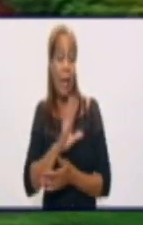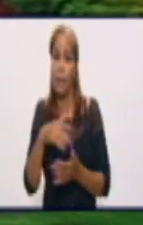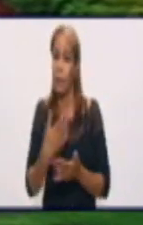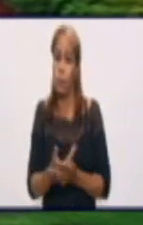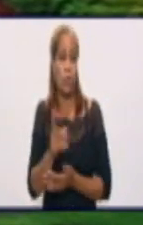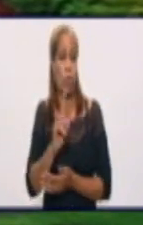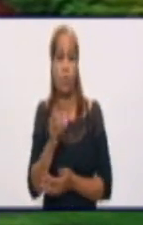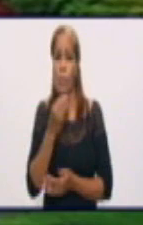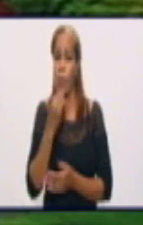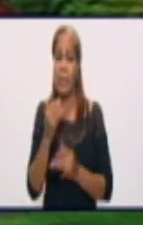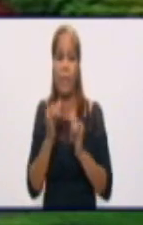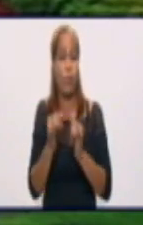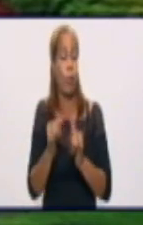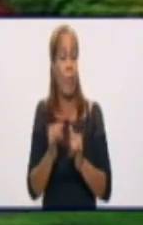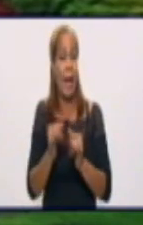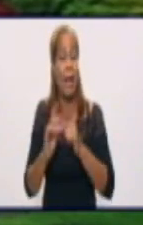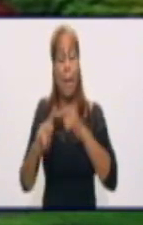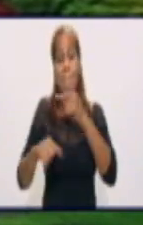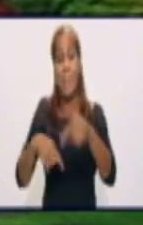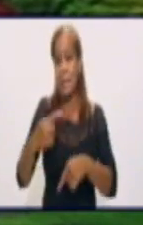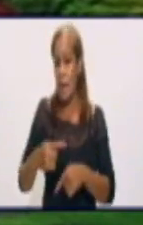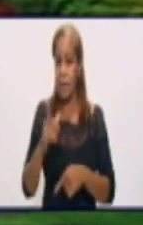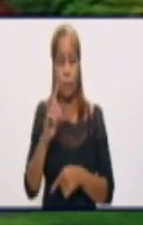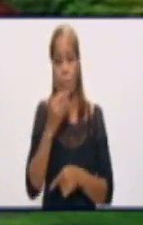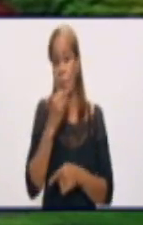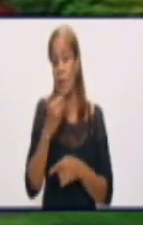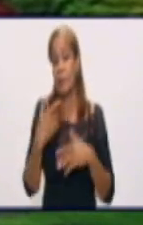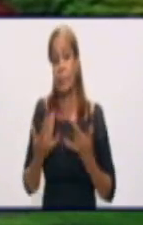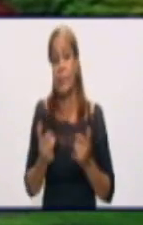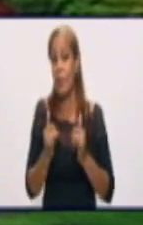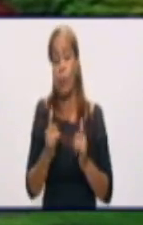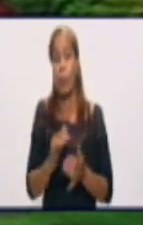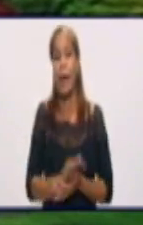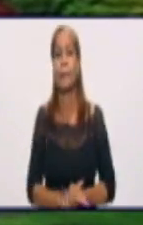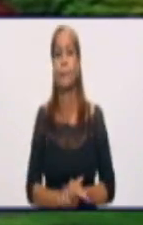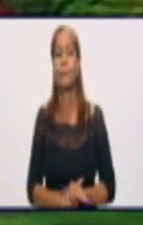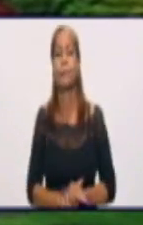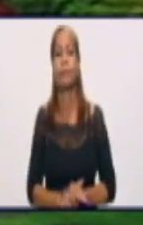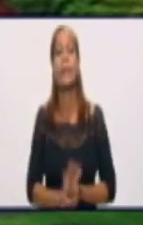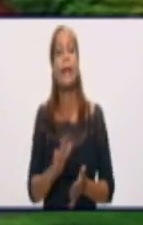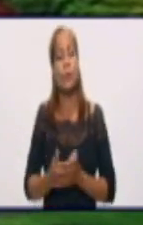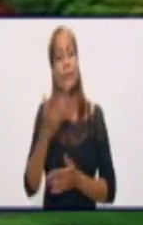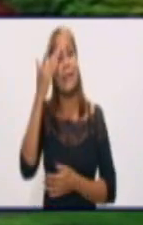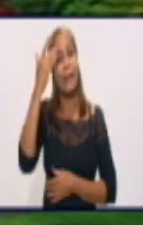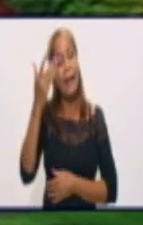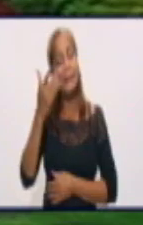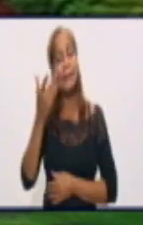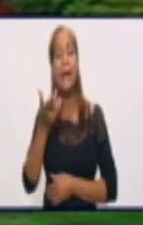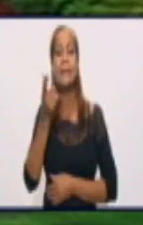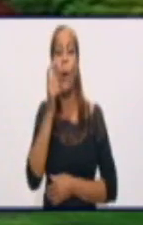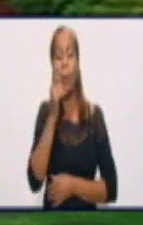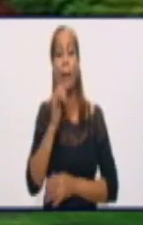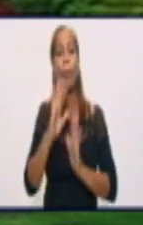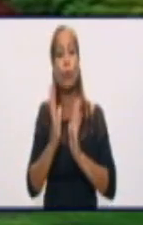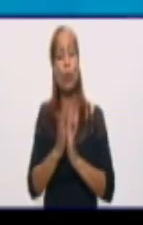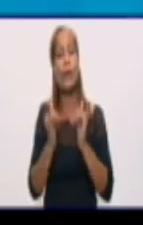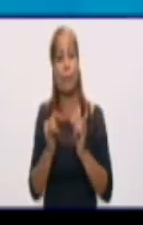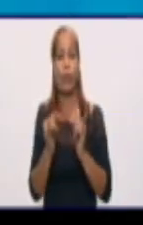correcto gracias a salir por toda esta explicación que acaba de ofrecer a los televidentes de nuestro panel informativo